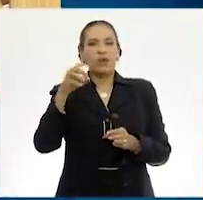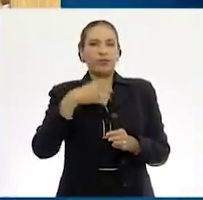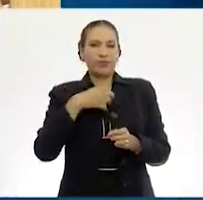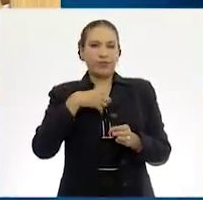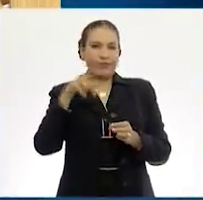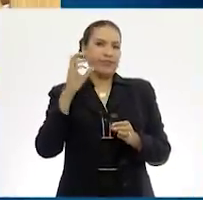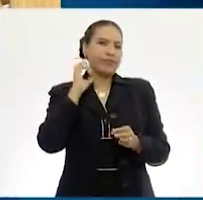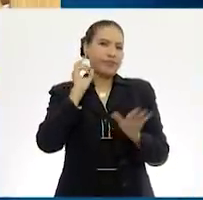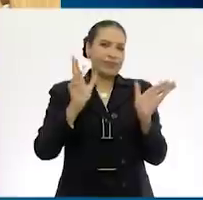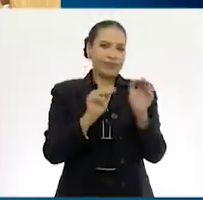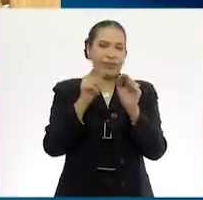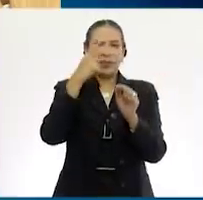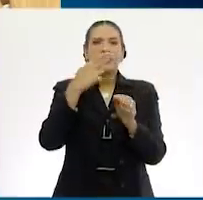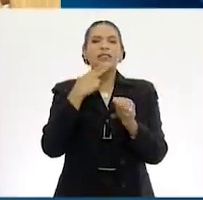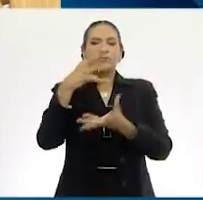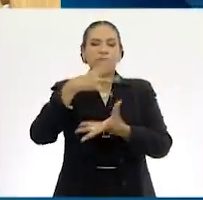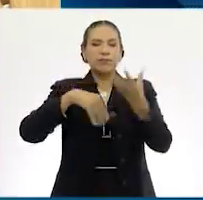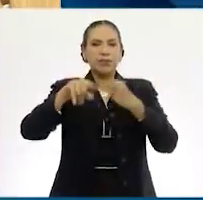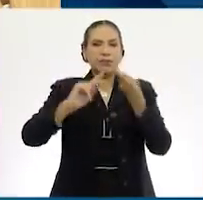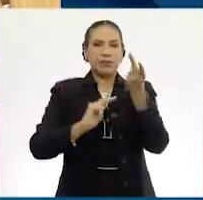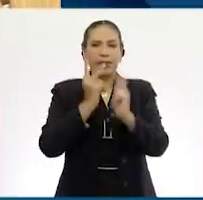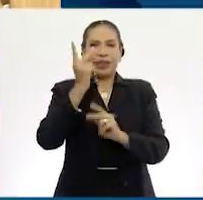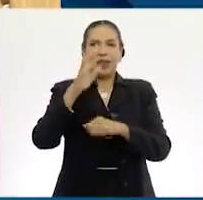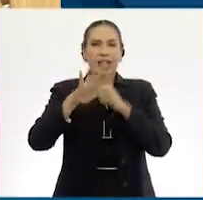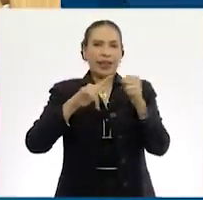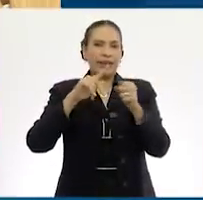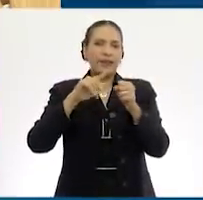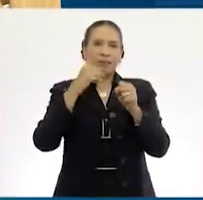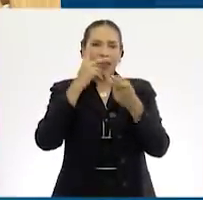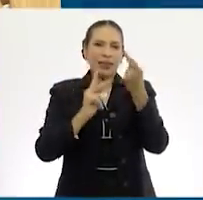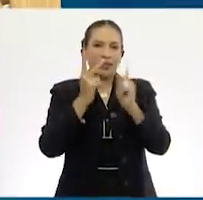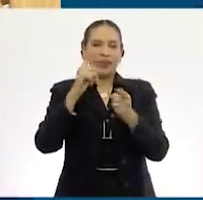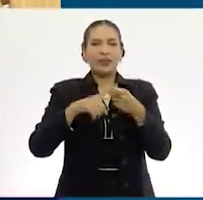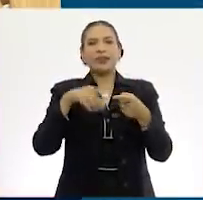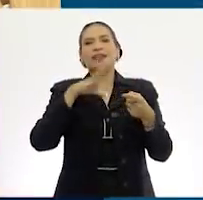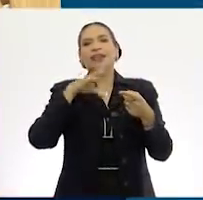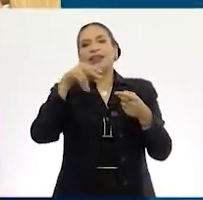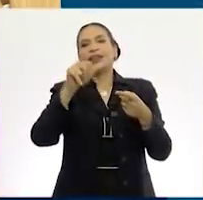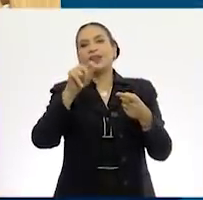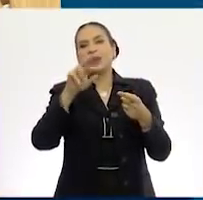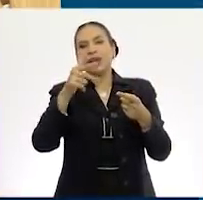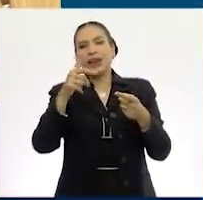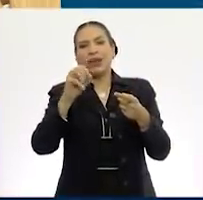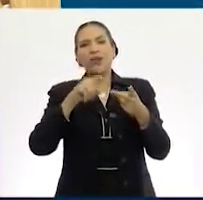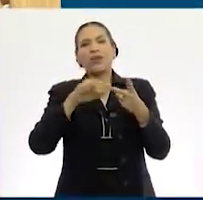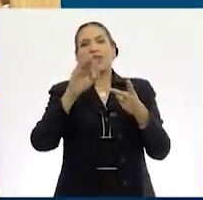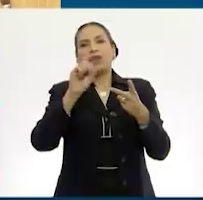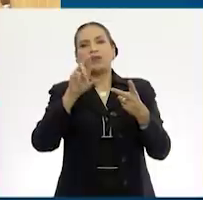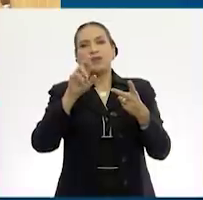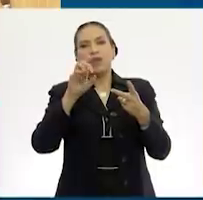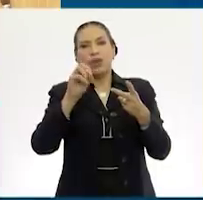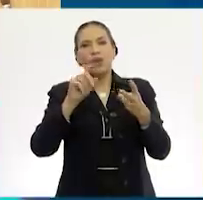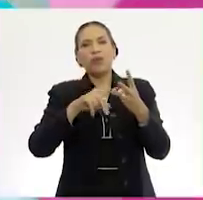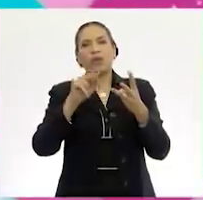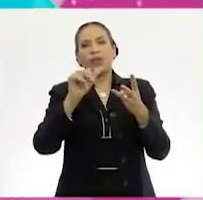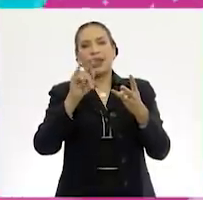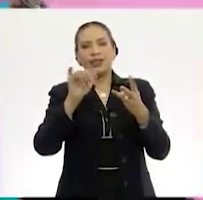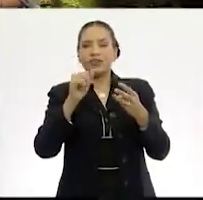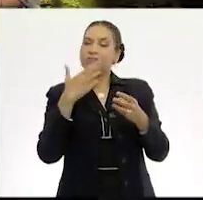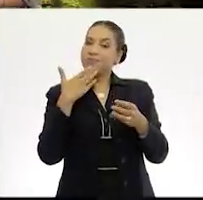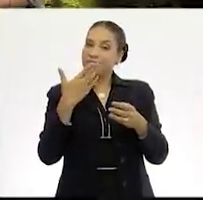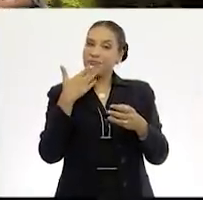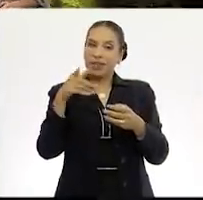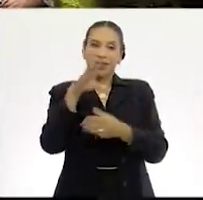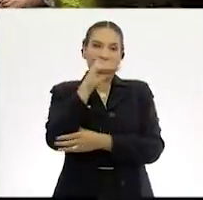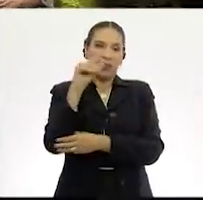sirve de abono, pues contiene nitrógeno, fósforo y potasio. ¡Excelente, Ton! Sigamos adelante, vamos a seguir. Sí.